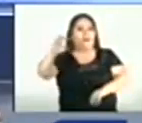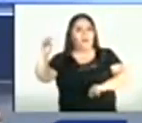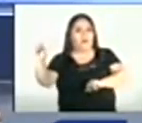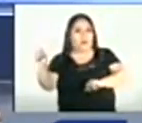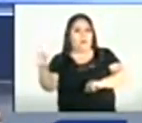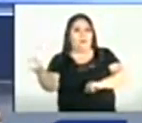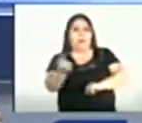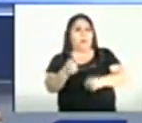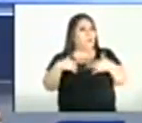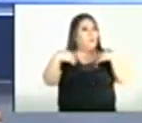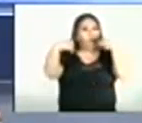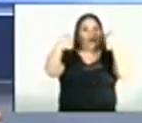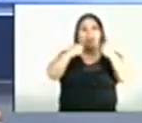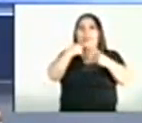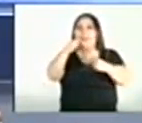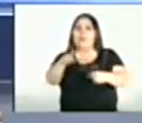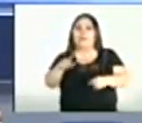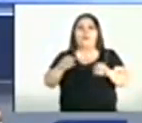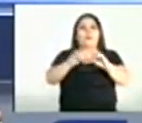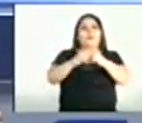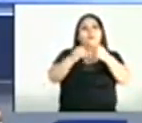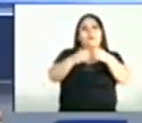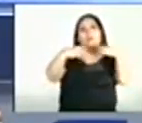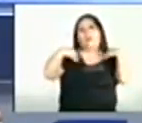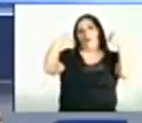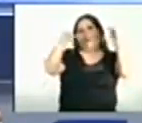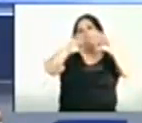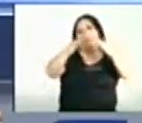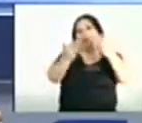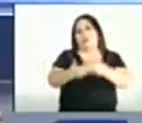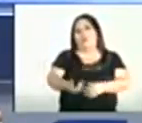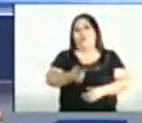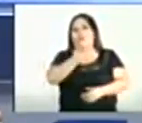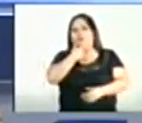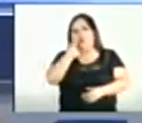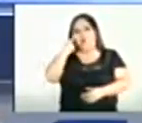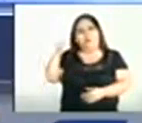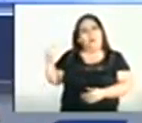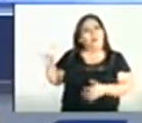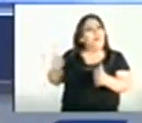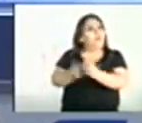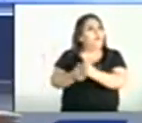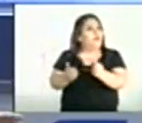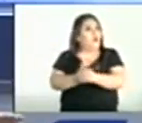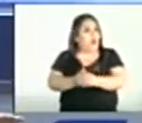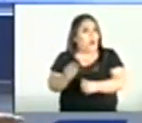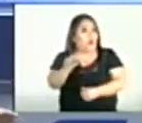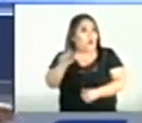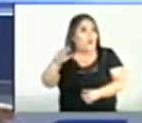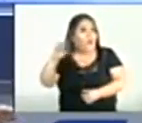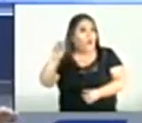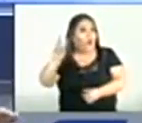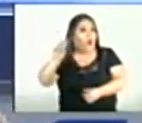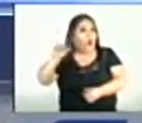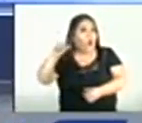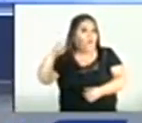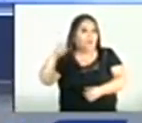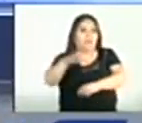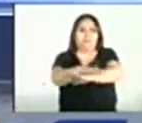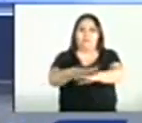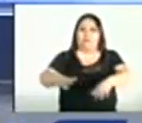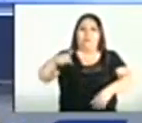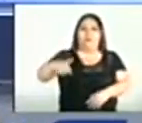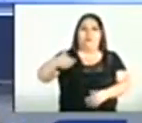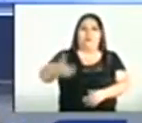ición Mundial de la Salud en el siguiente informe conozca Cuál es el impacto de covax a pocos días de su